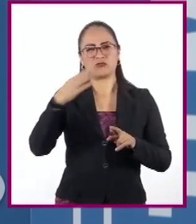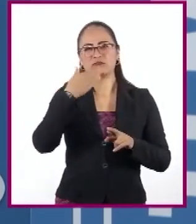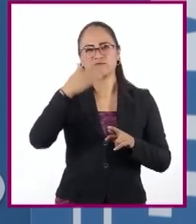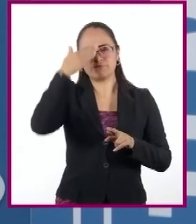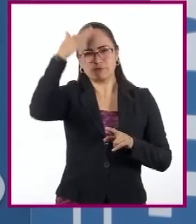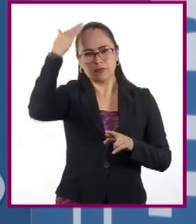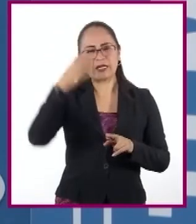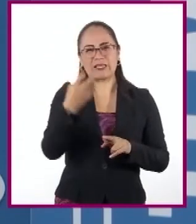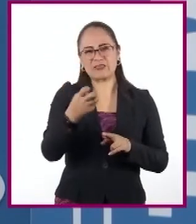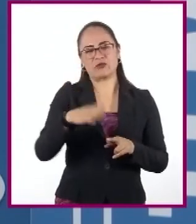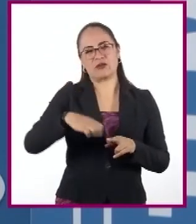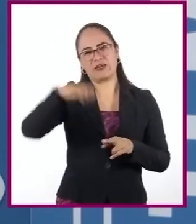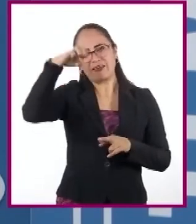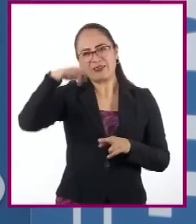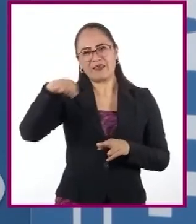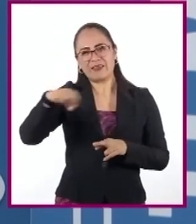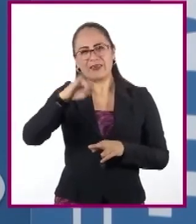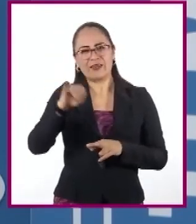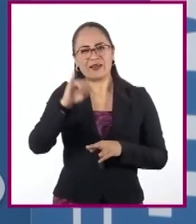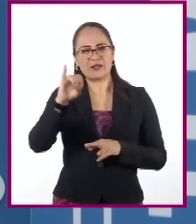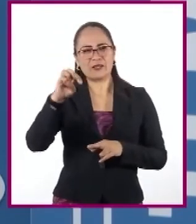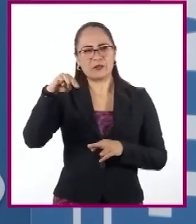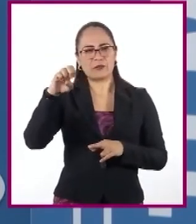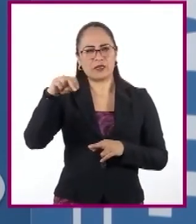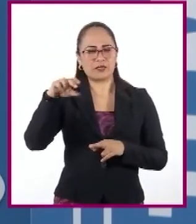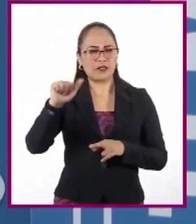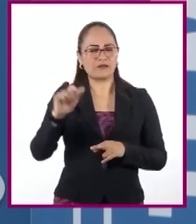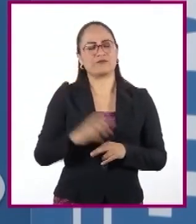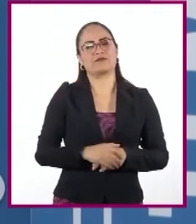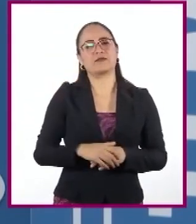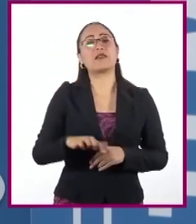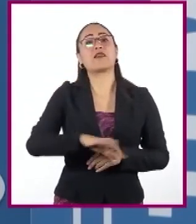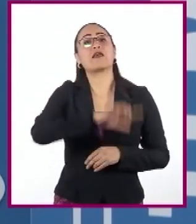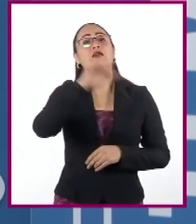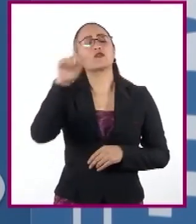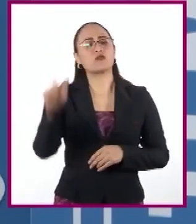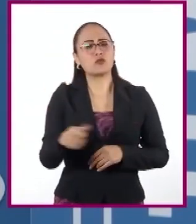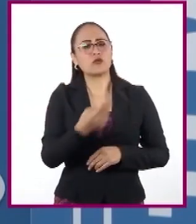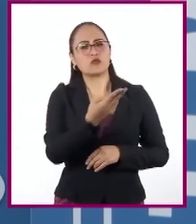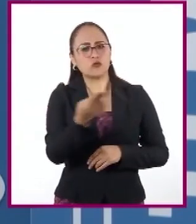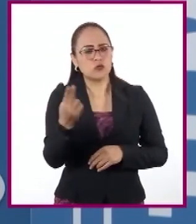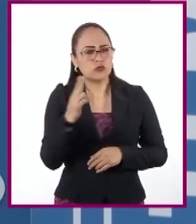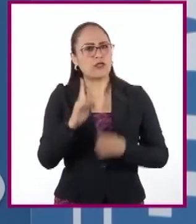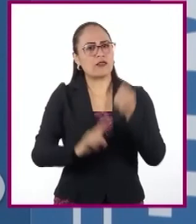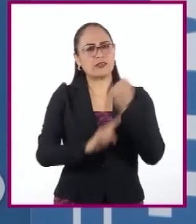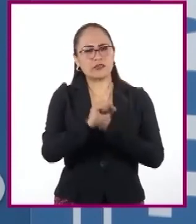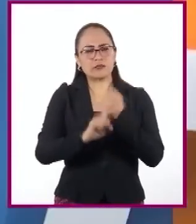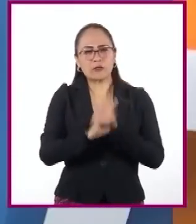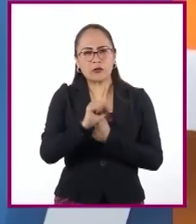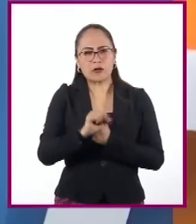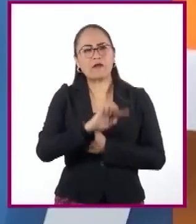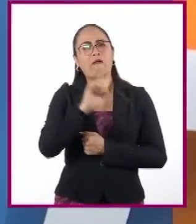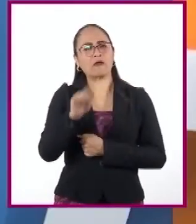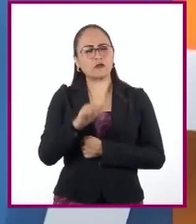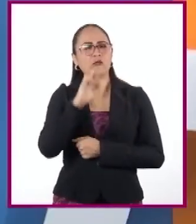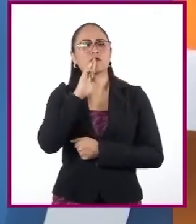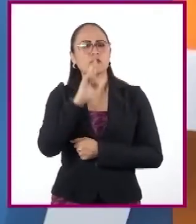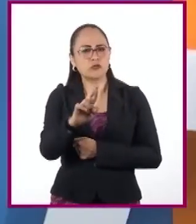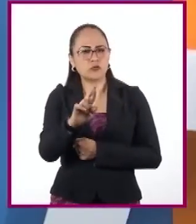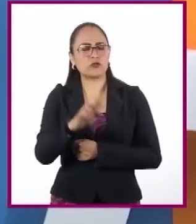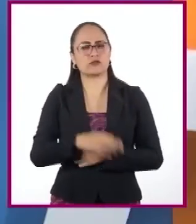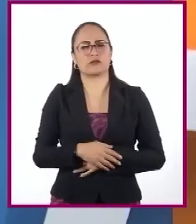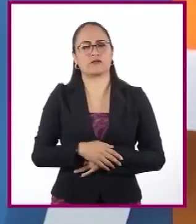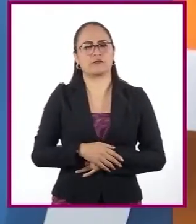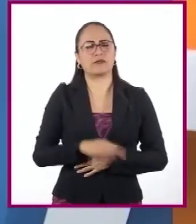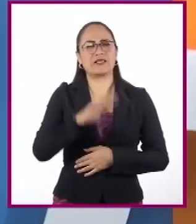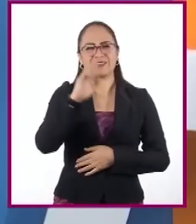la edad de Jimena. En lecciones posteriores aprenderán a resolver dichas ecuaciones. Recuerden